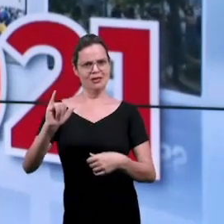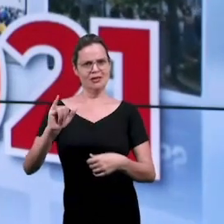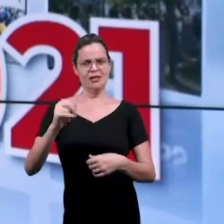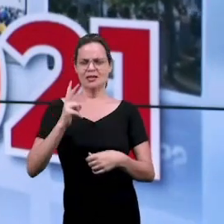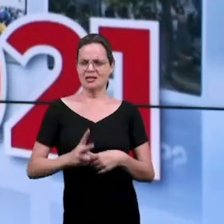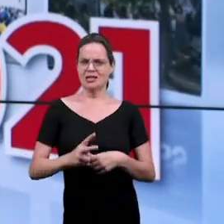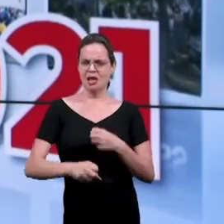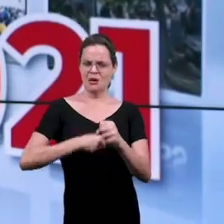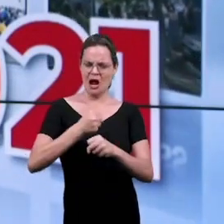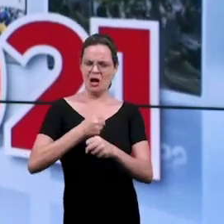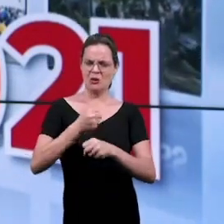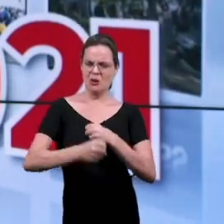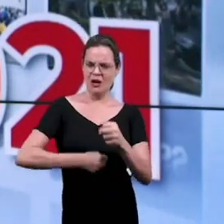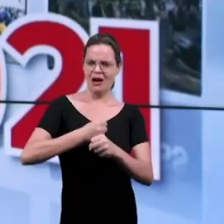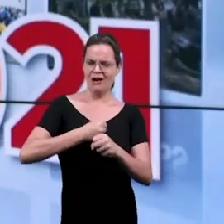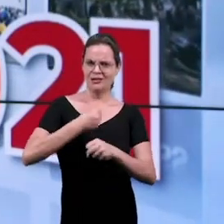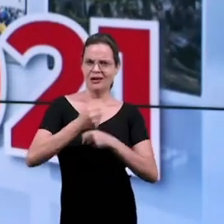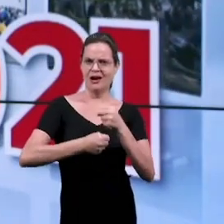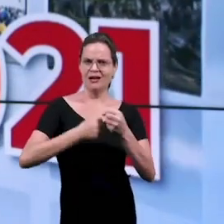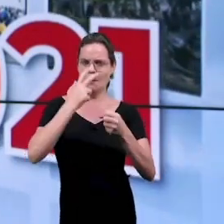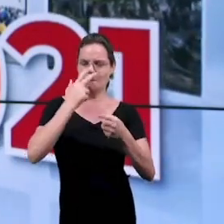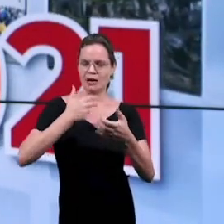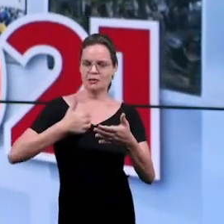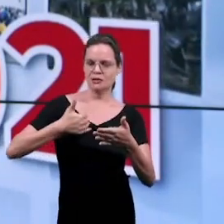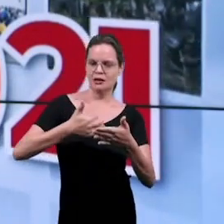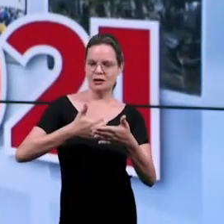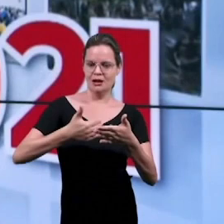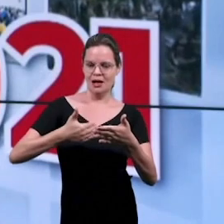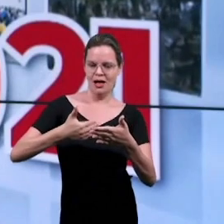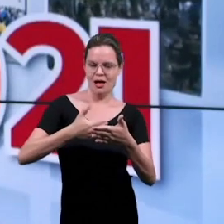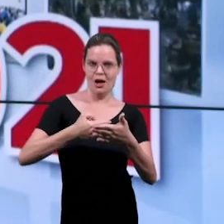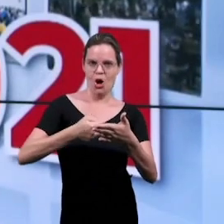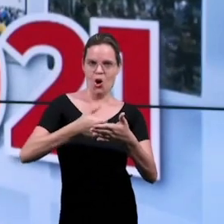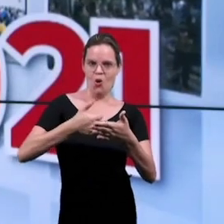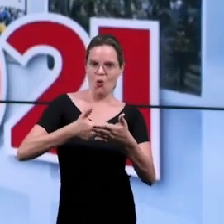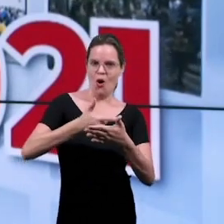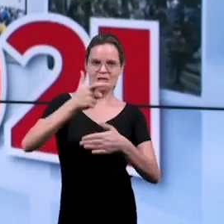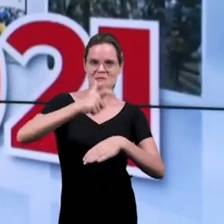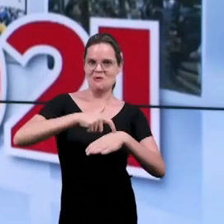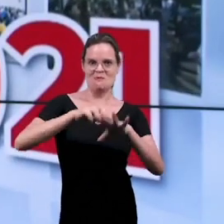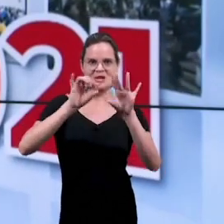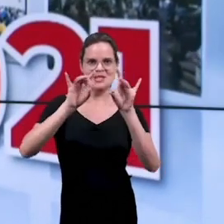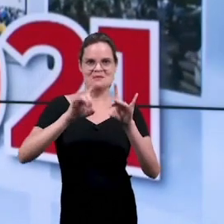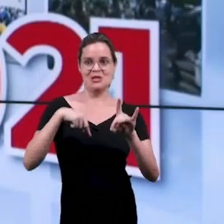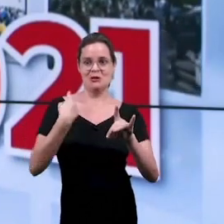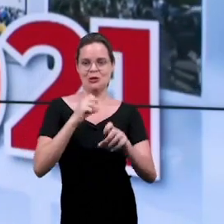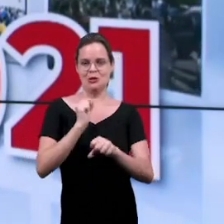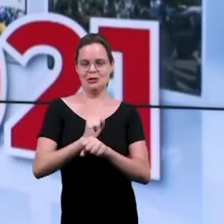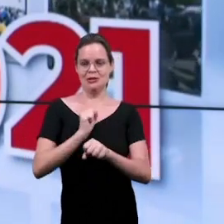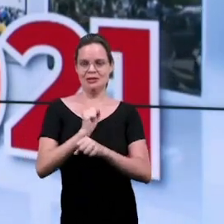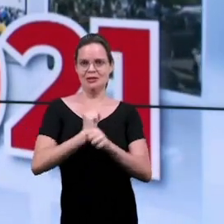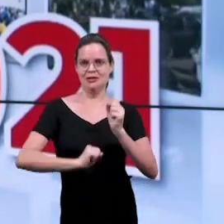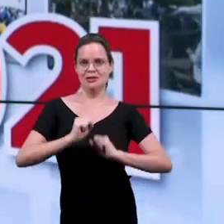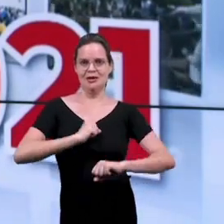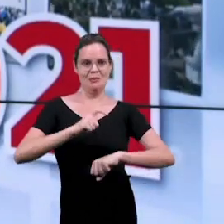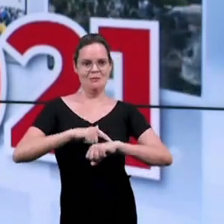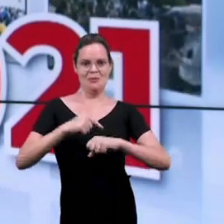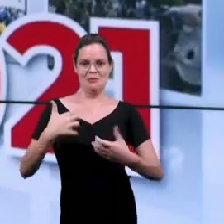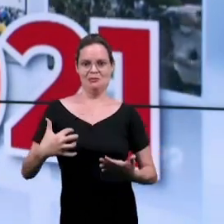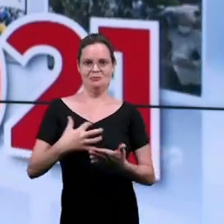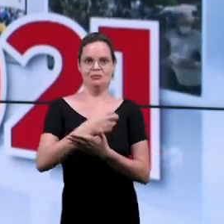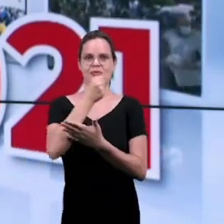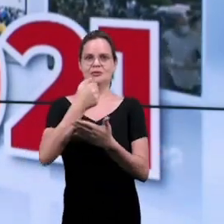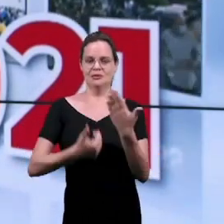Maranata, el Señor Jesús viene. Cada año que pasa, más cerca estamos del gran y maravilloso día